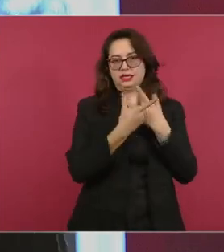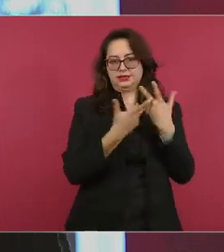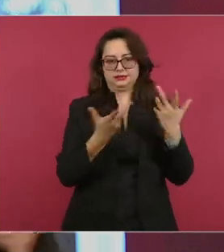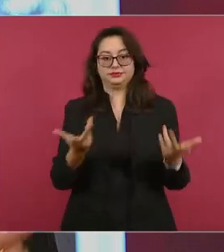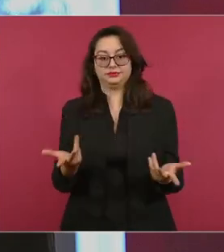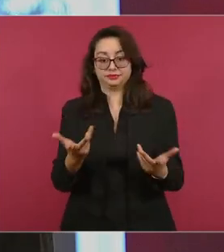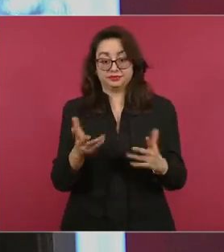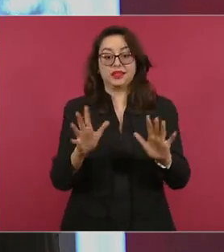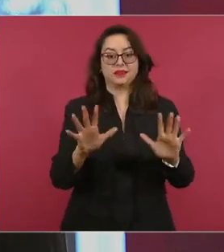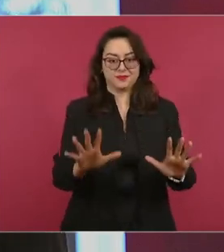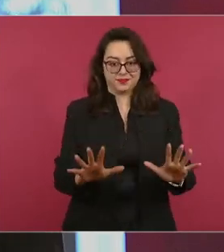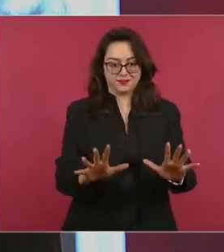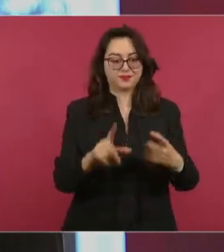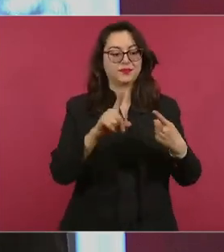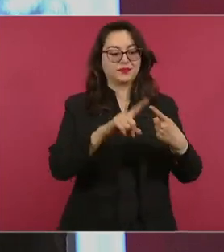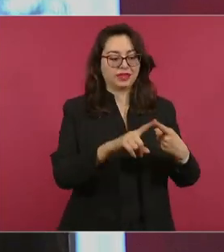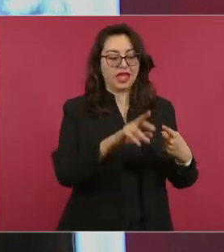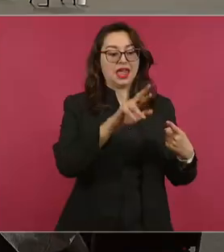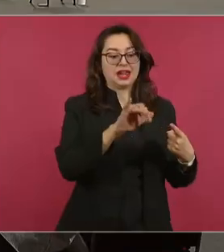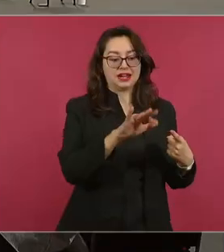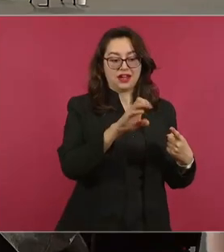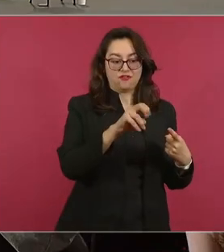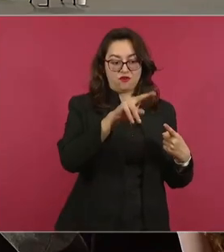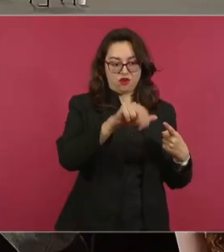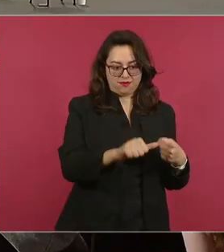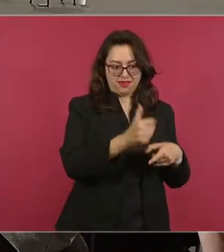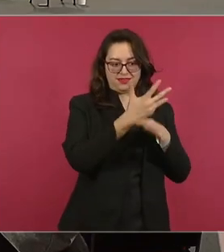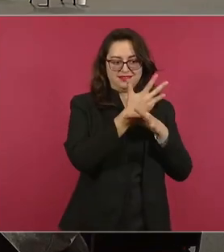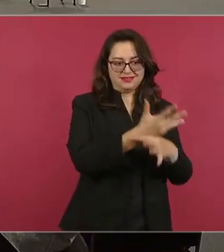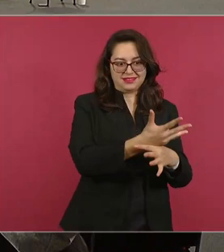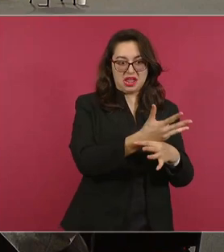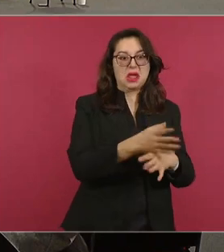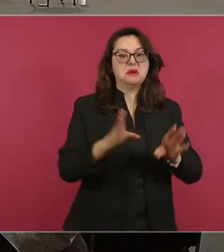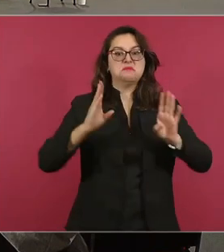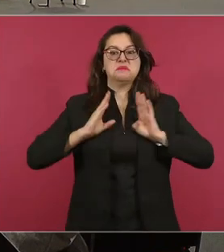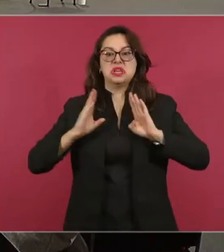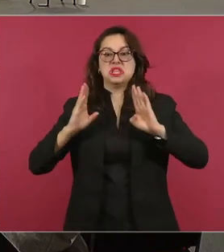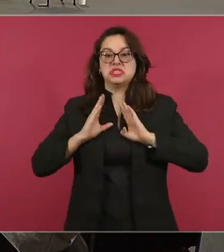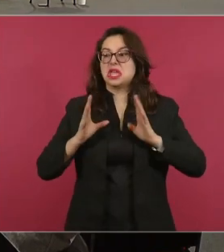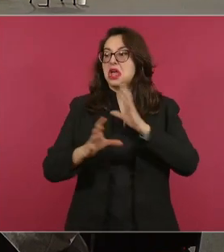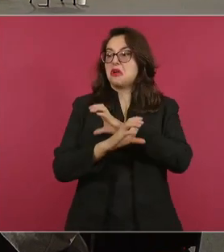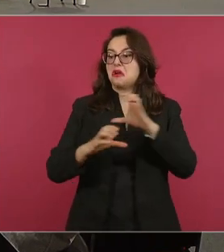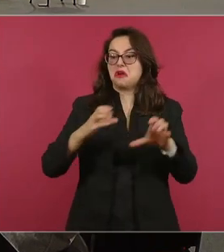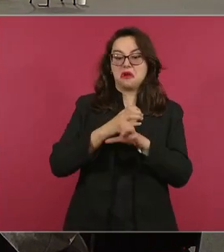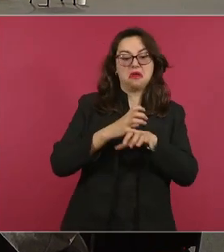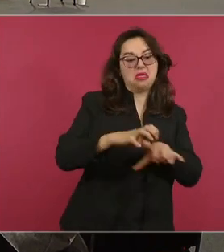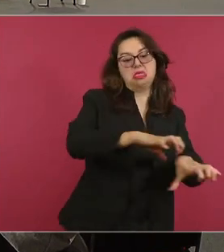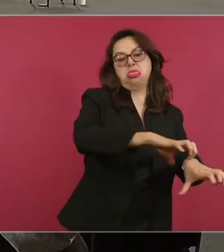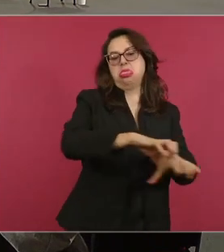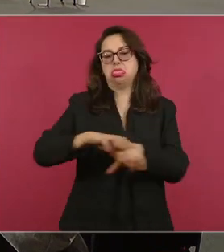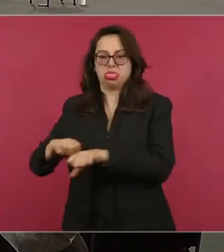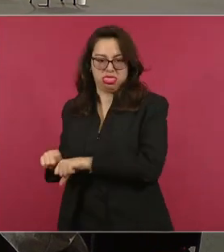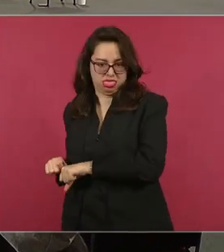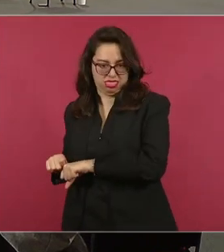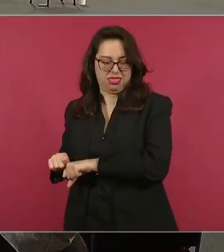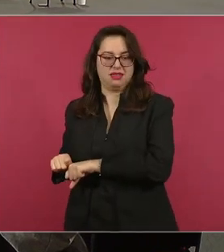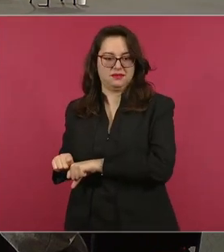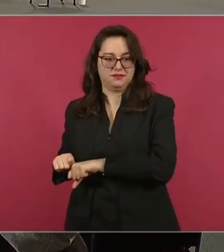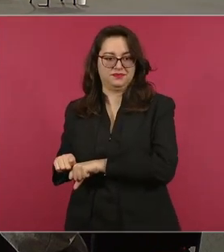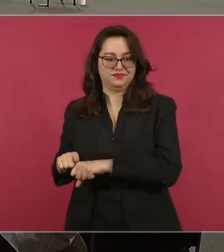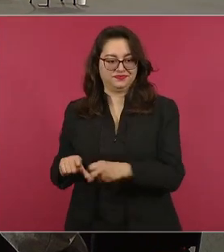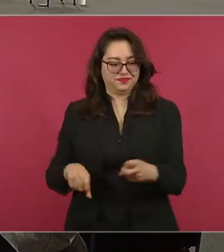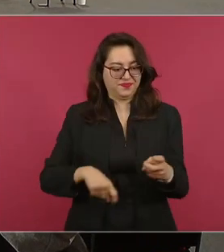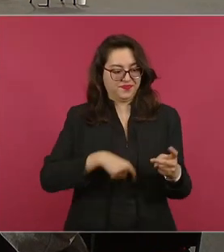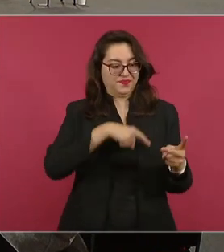Vicente Fox, a la publicación de esta nota, reaccionó en su red social X, que, bueno, por respeto